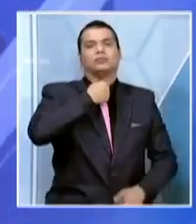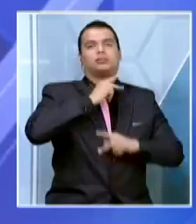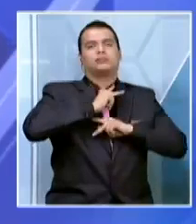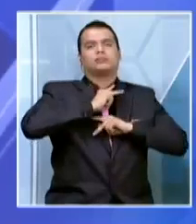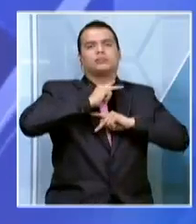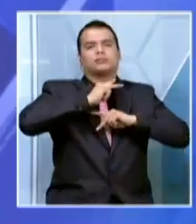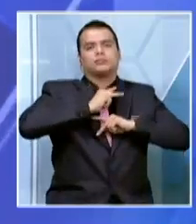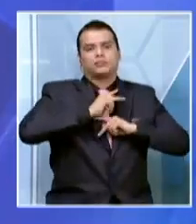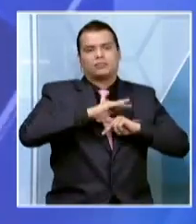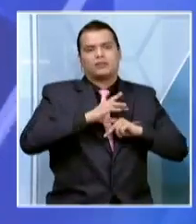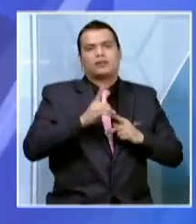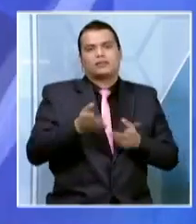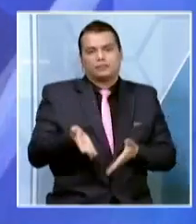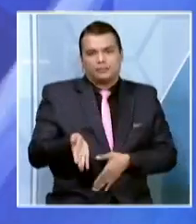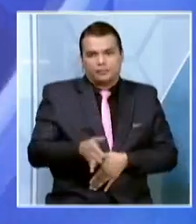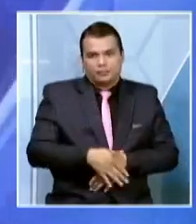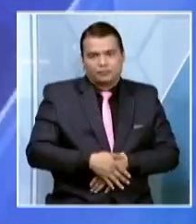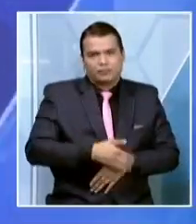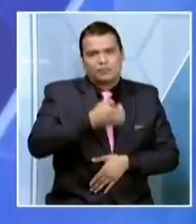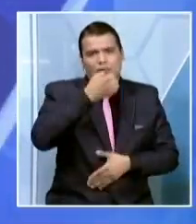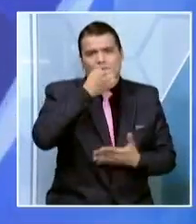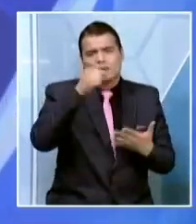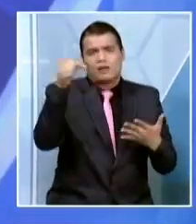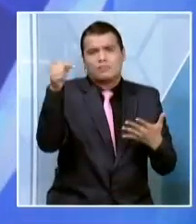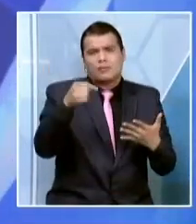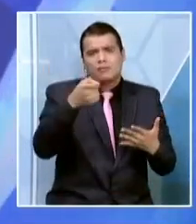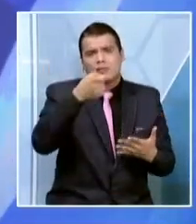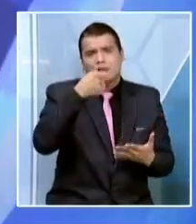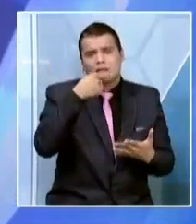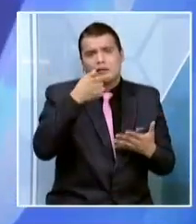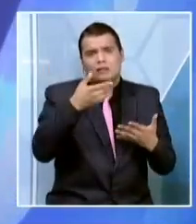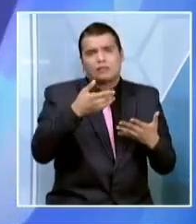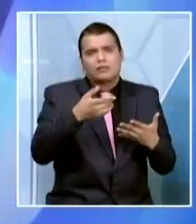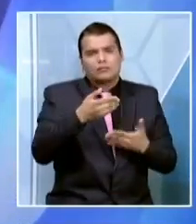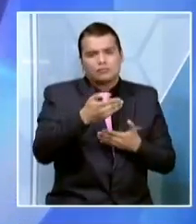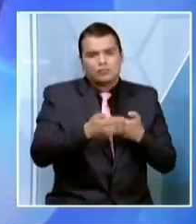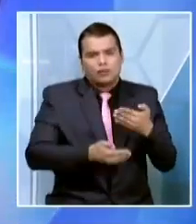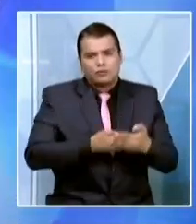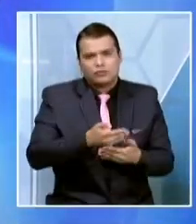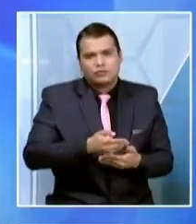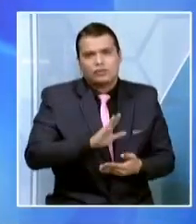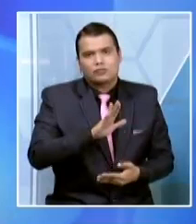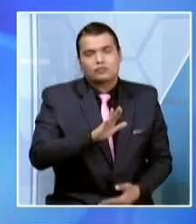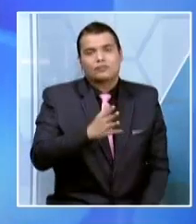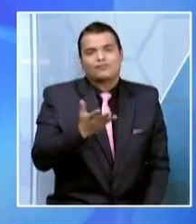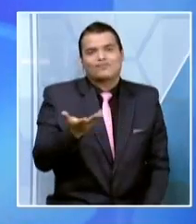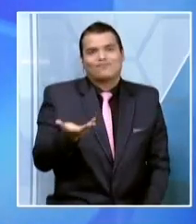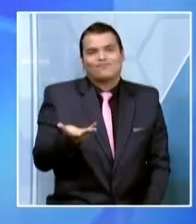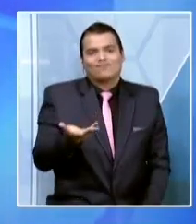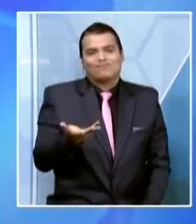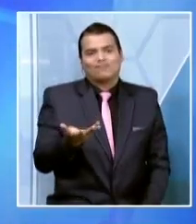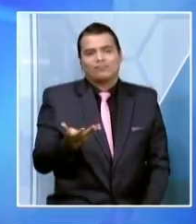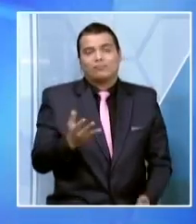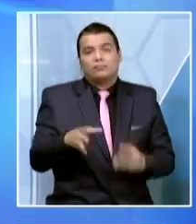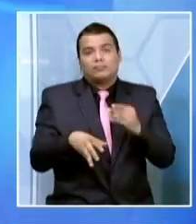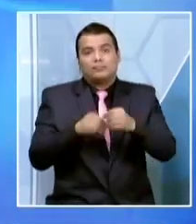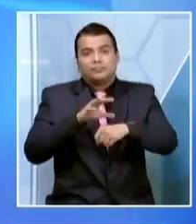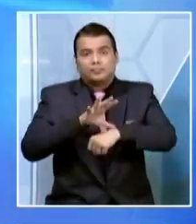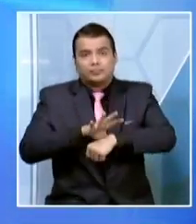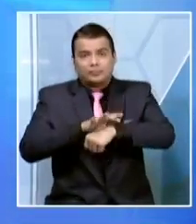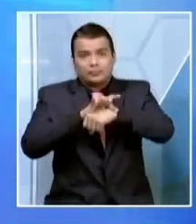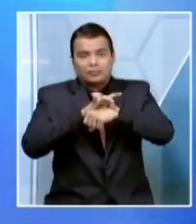de pañales, tensures, de mucho medicamento y de tratamientos. Necesita